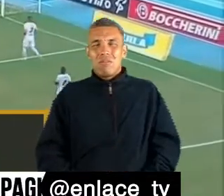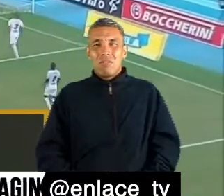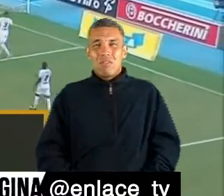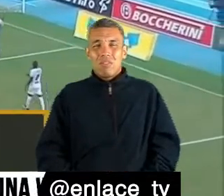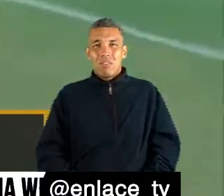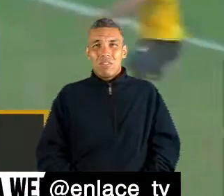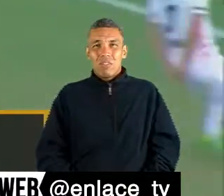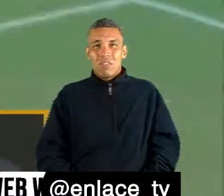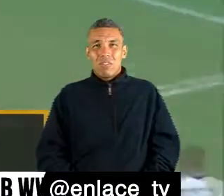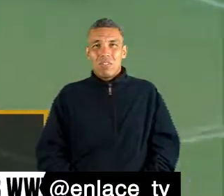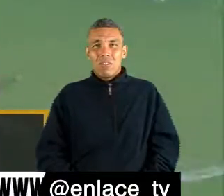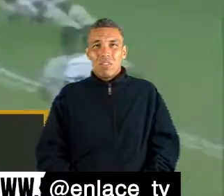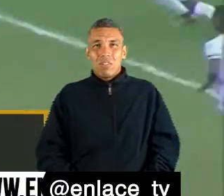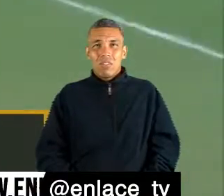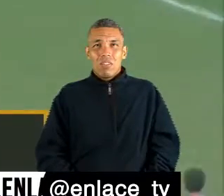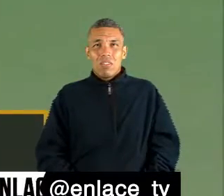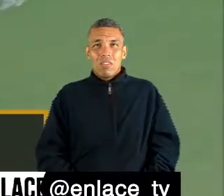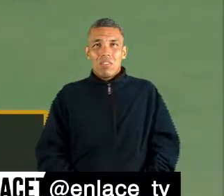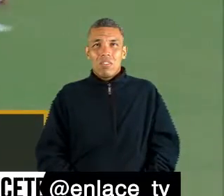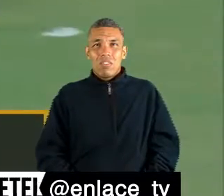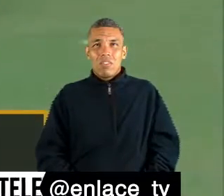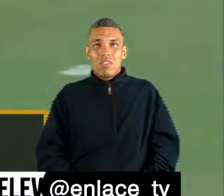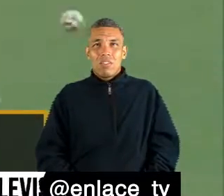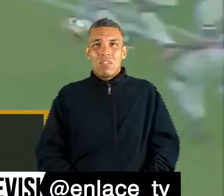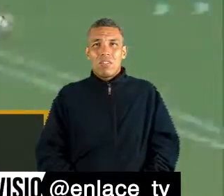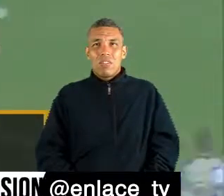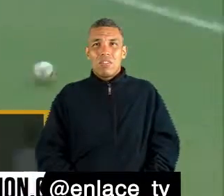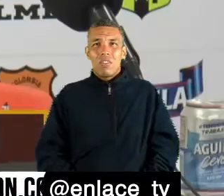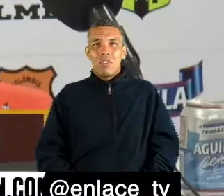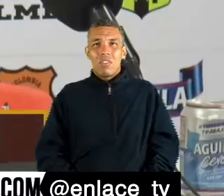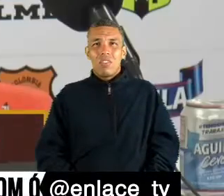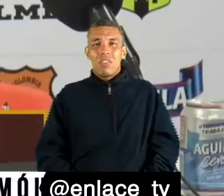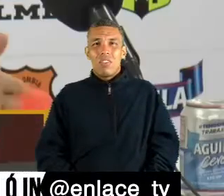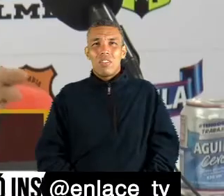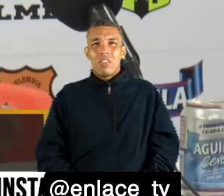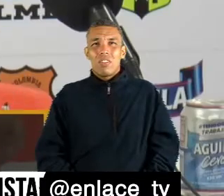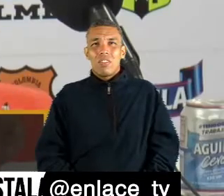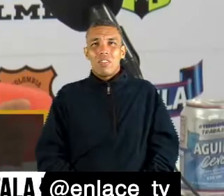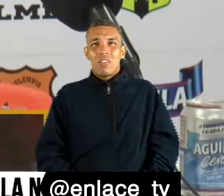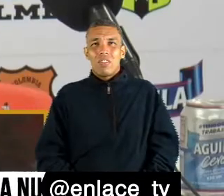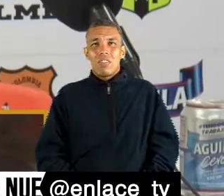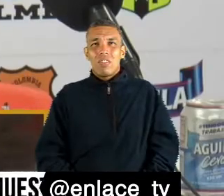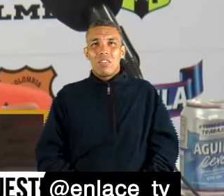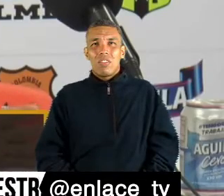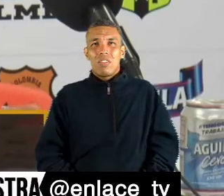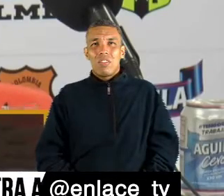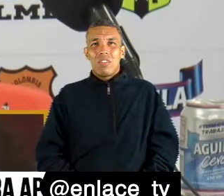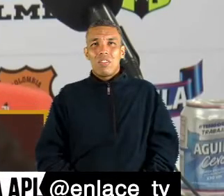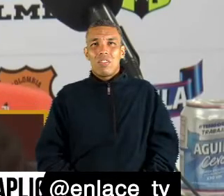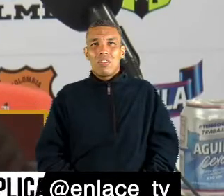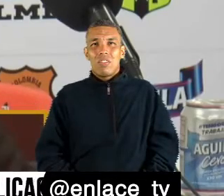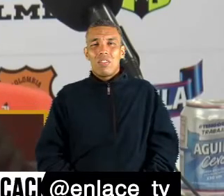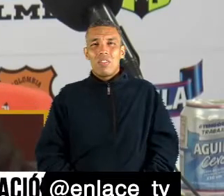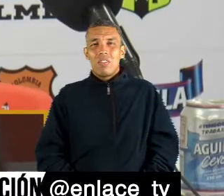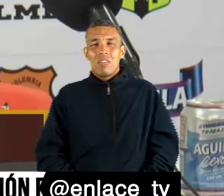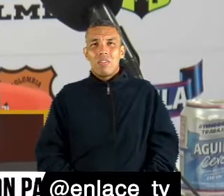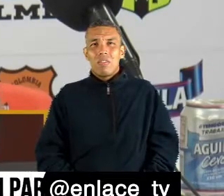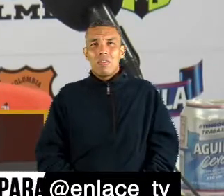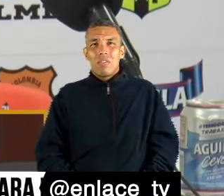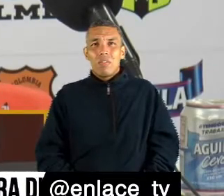esté lleno la cancha y ahí se distinguen los jugadores grandes de los que de pronto están en el proceso de formación y todavía no lo son.